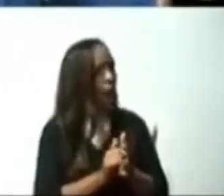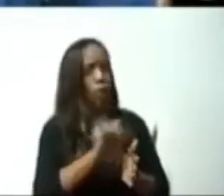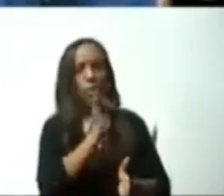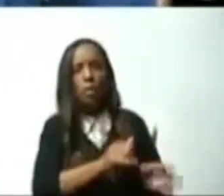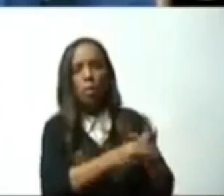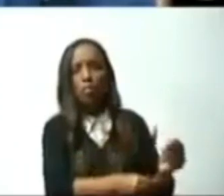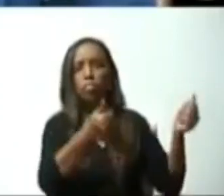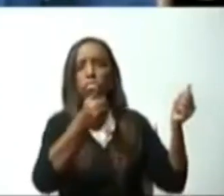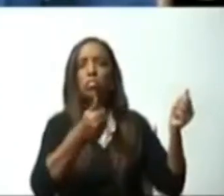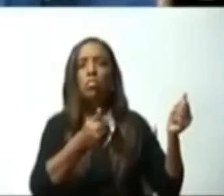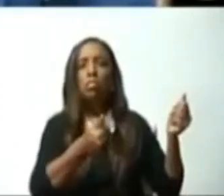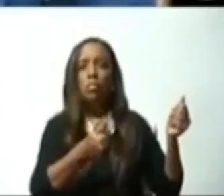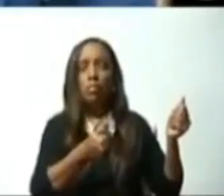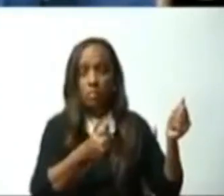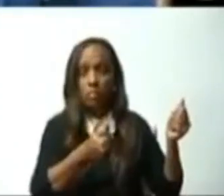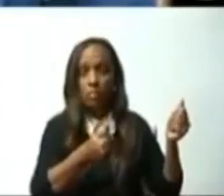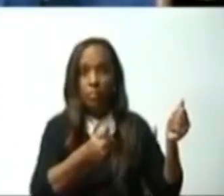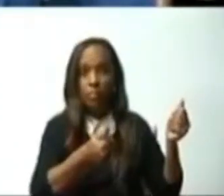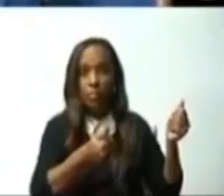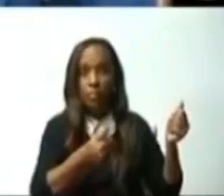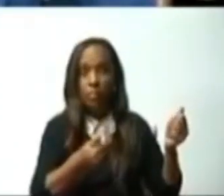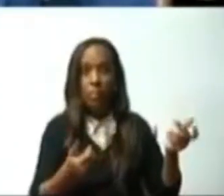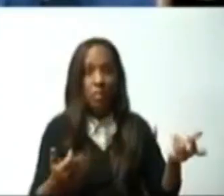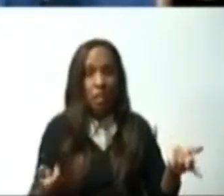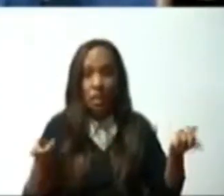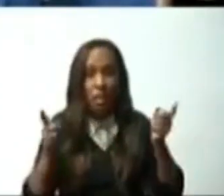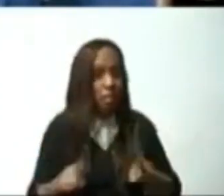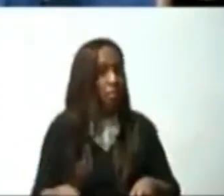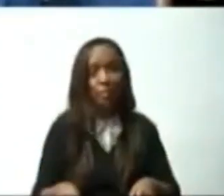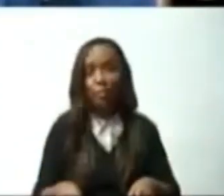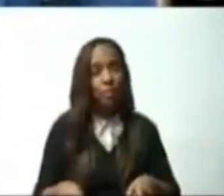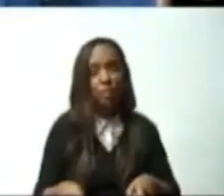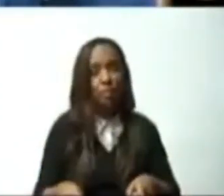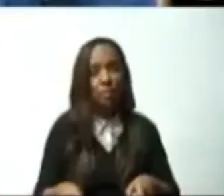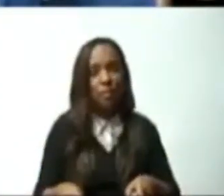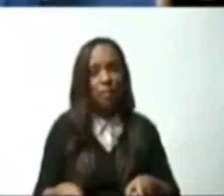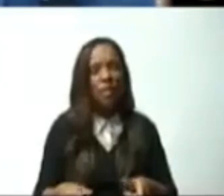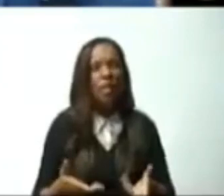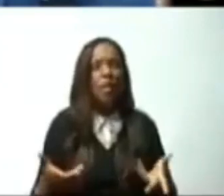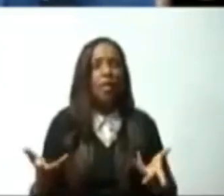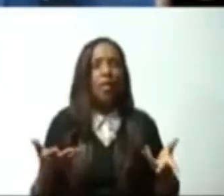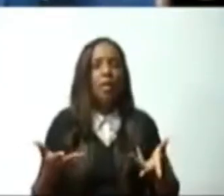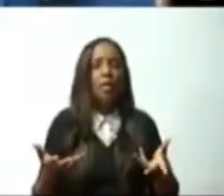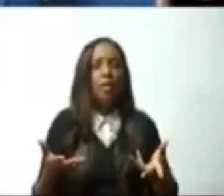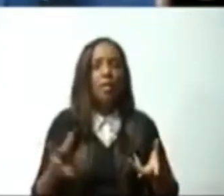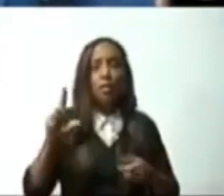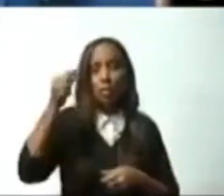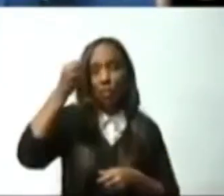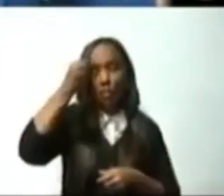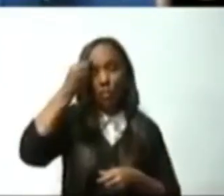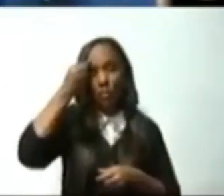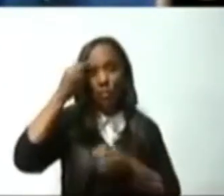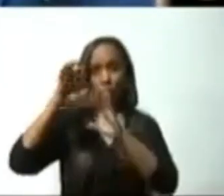¿Y qué ha pasado? Que el Estado Dominicano, hermano René, hermano Luis Báez, el Estado